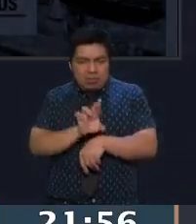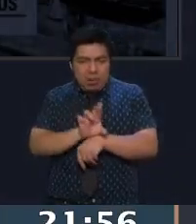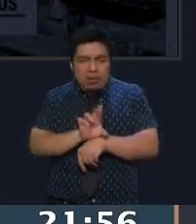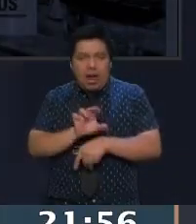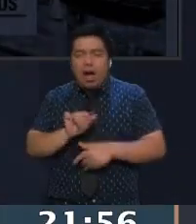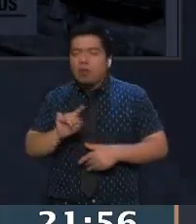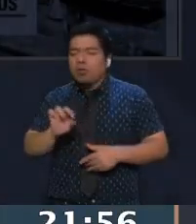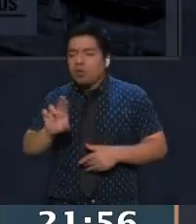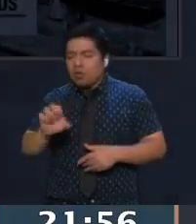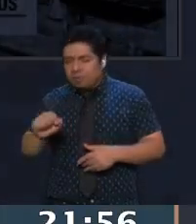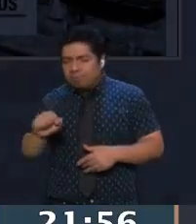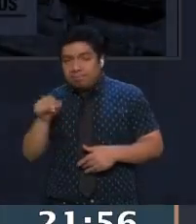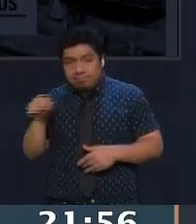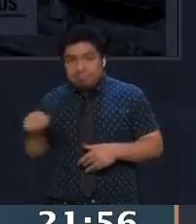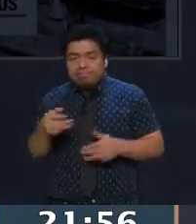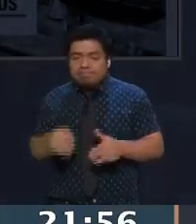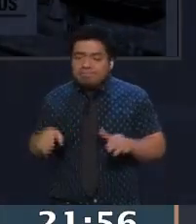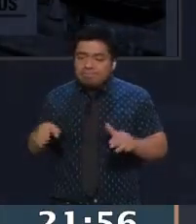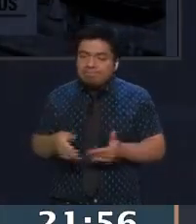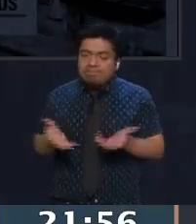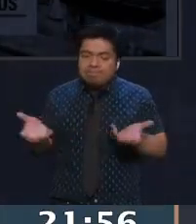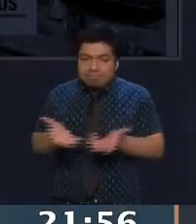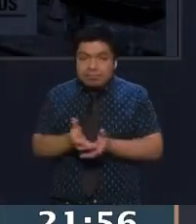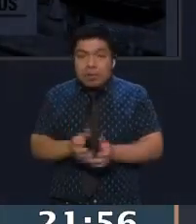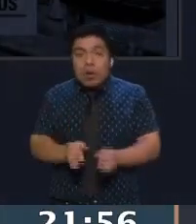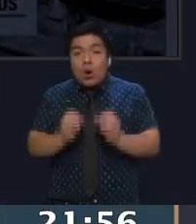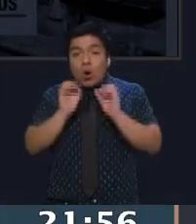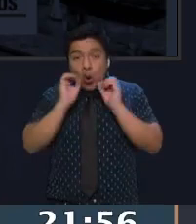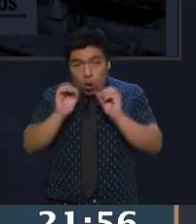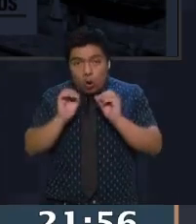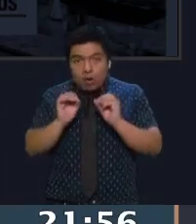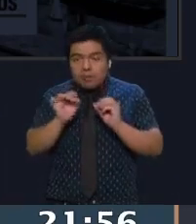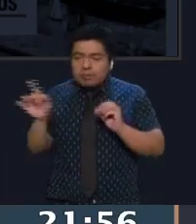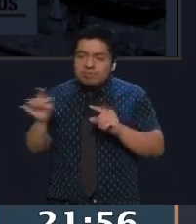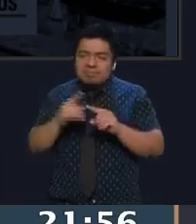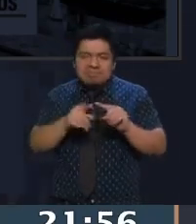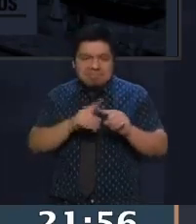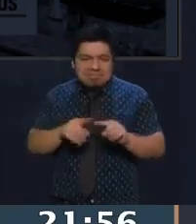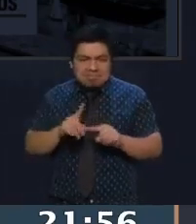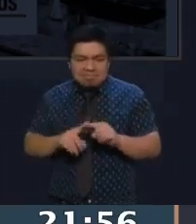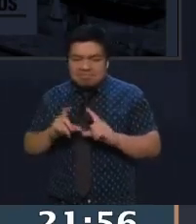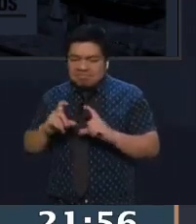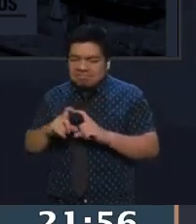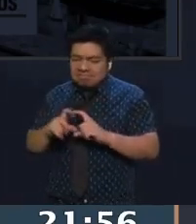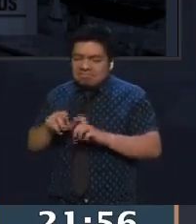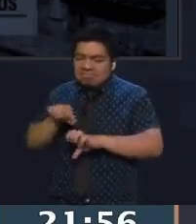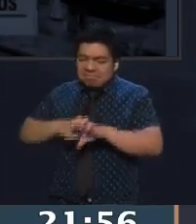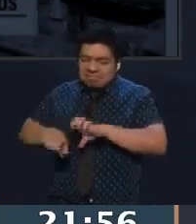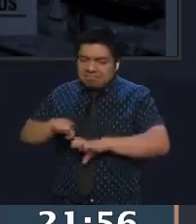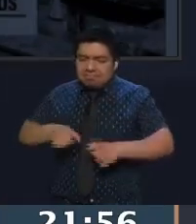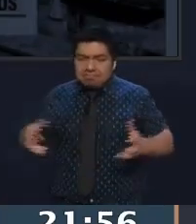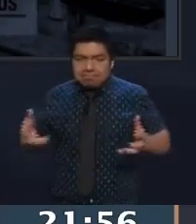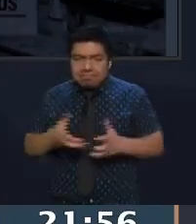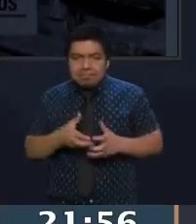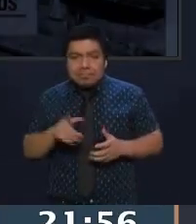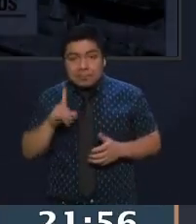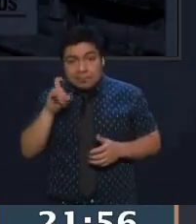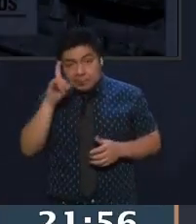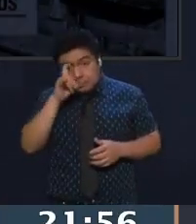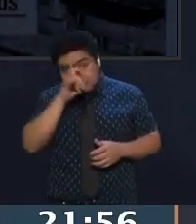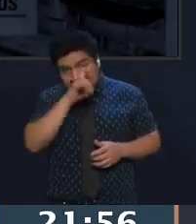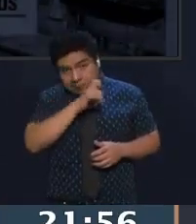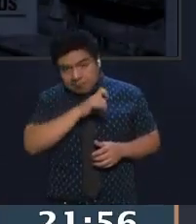autores, por los propios músicos o por disqueras independientes. Difícilmente podrán